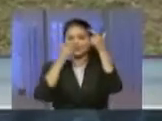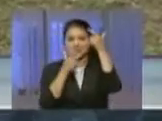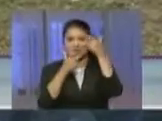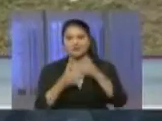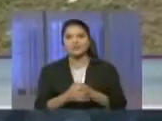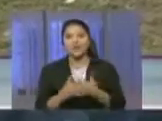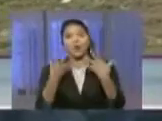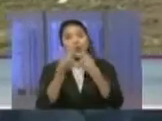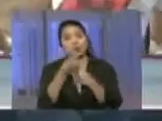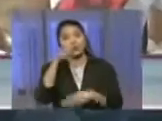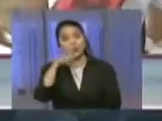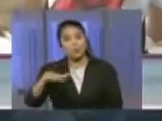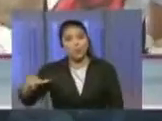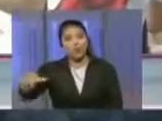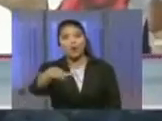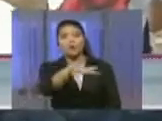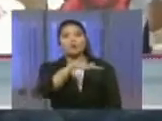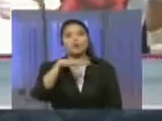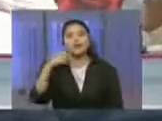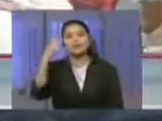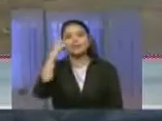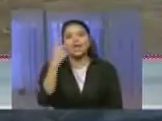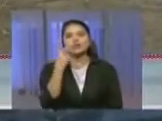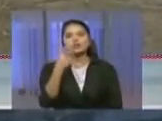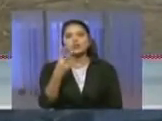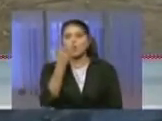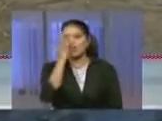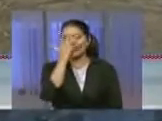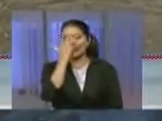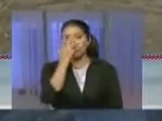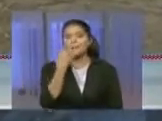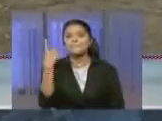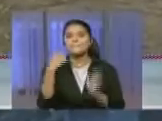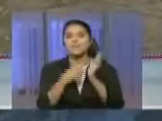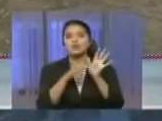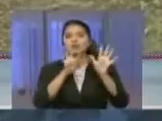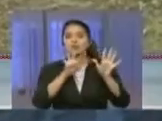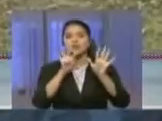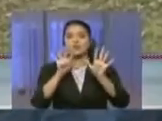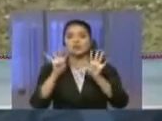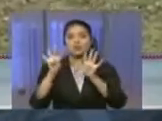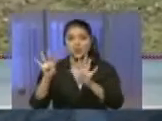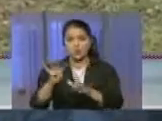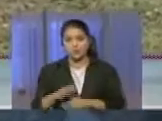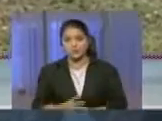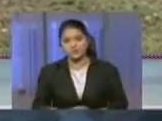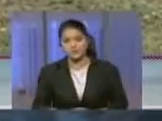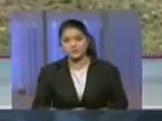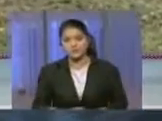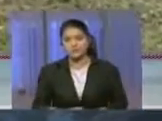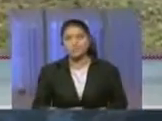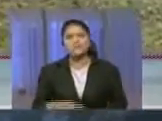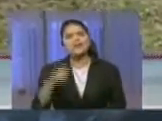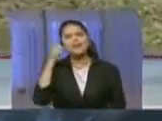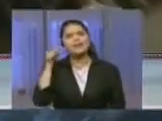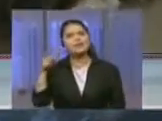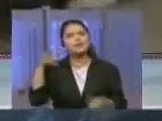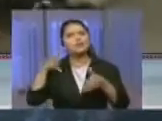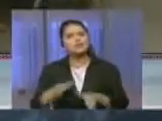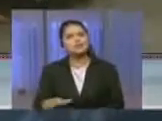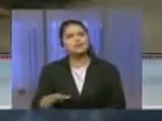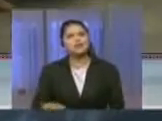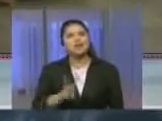junto al pueblo fue el 2 de febrero de 1999 Qué día naciste tú el